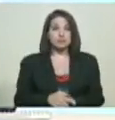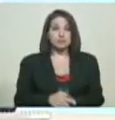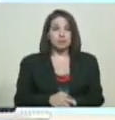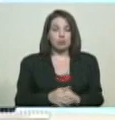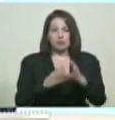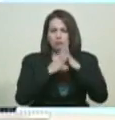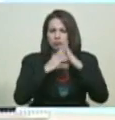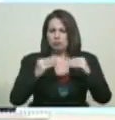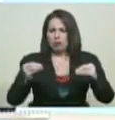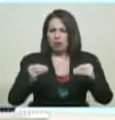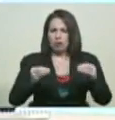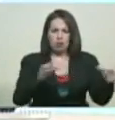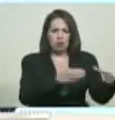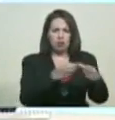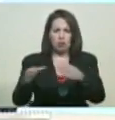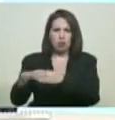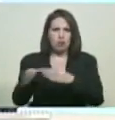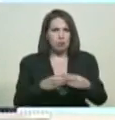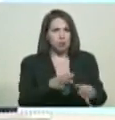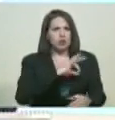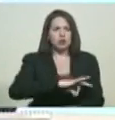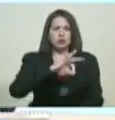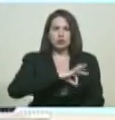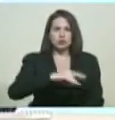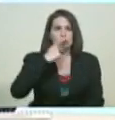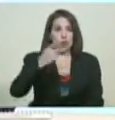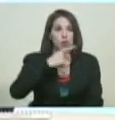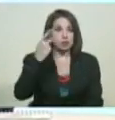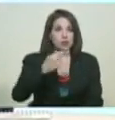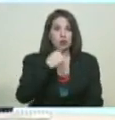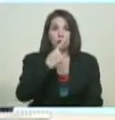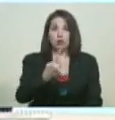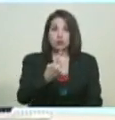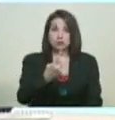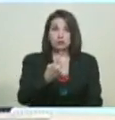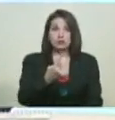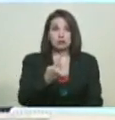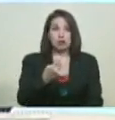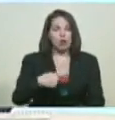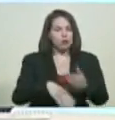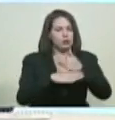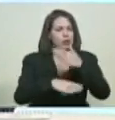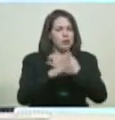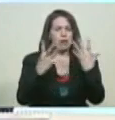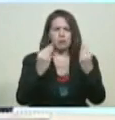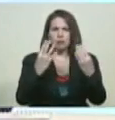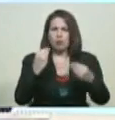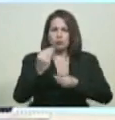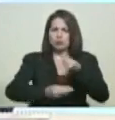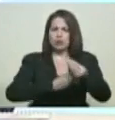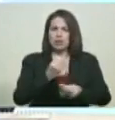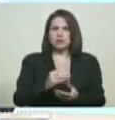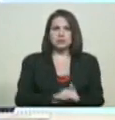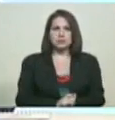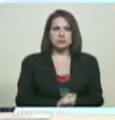articulación sociopolítica nos dice que todavía hay mucho que hacer